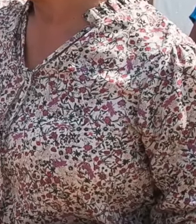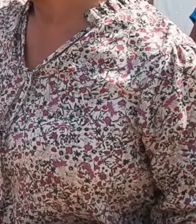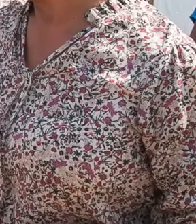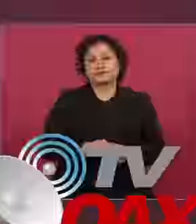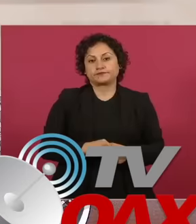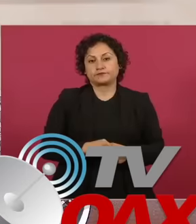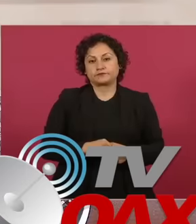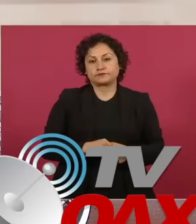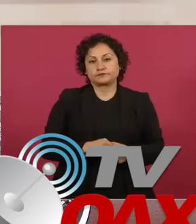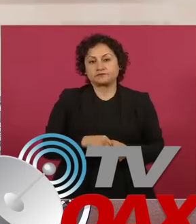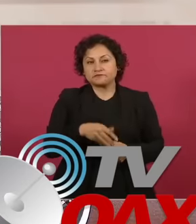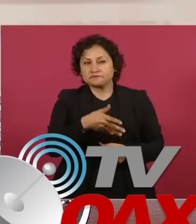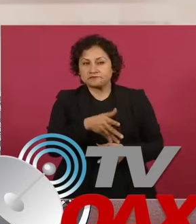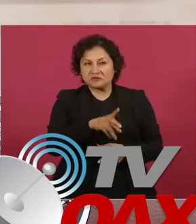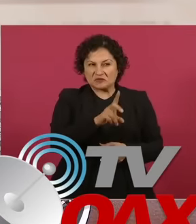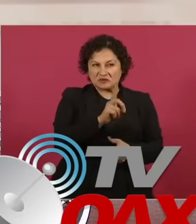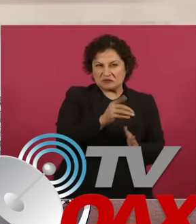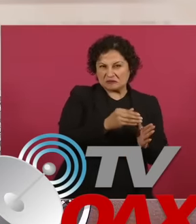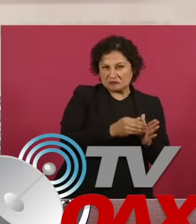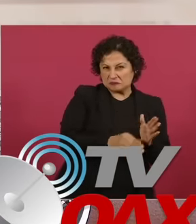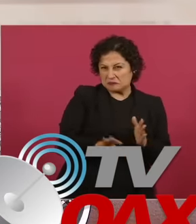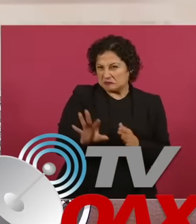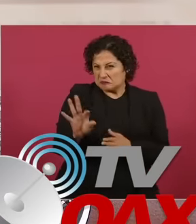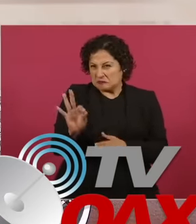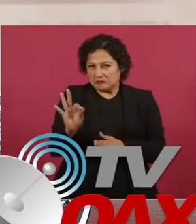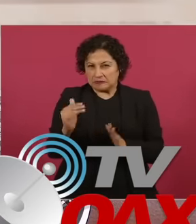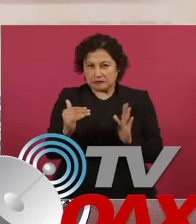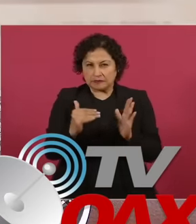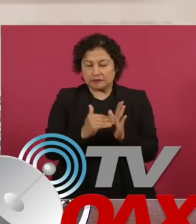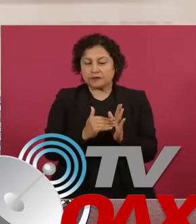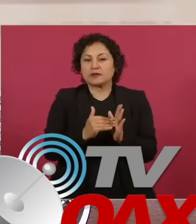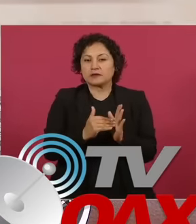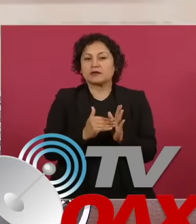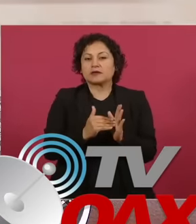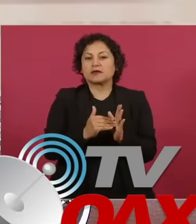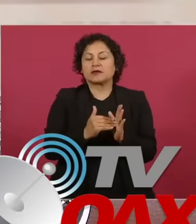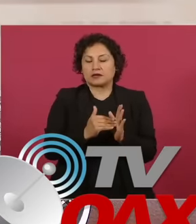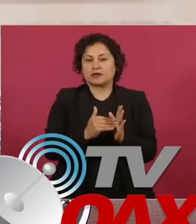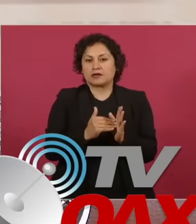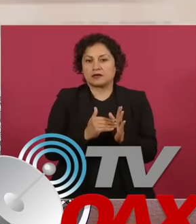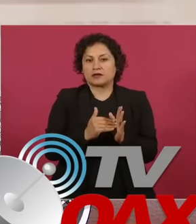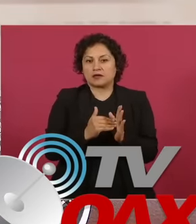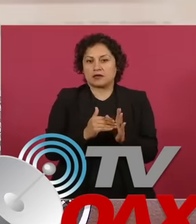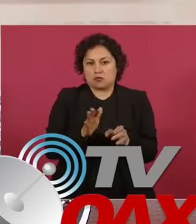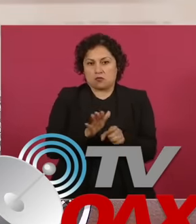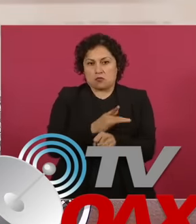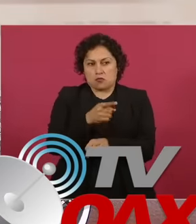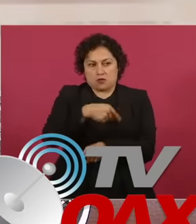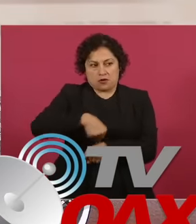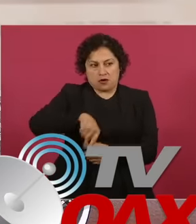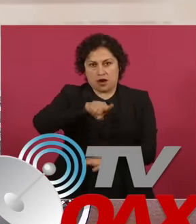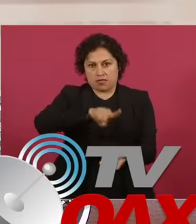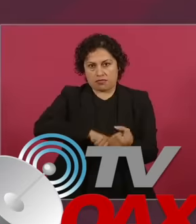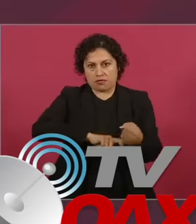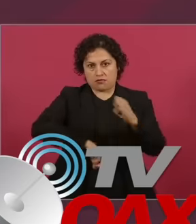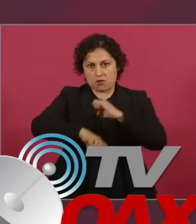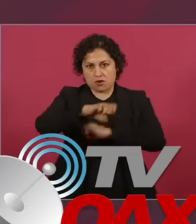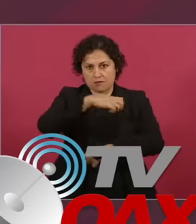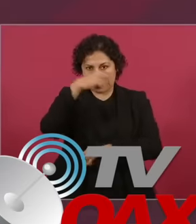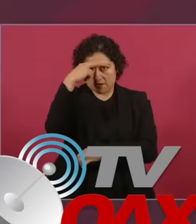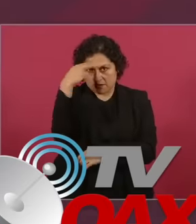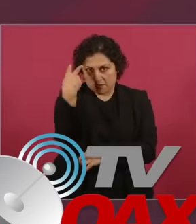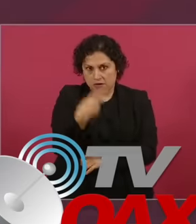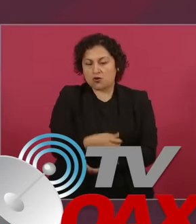Vamos a llegar, creo que a 40, porque también nos están ayudando los empresarios,